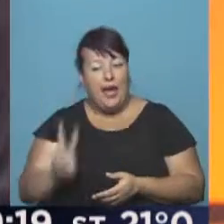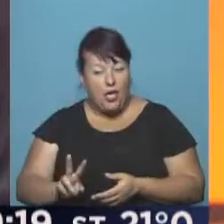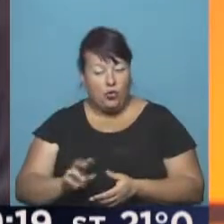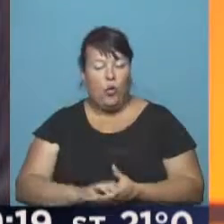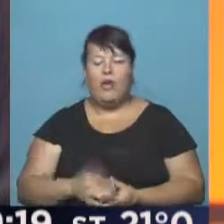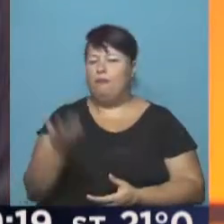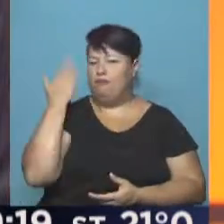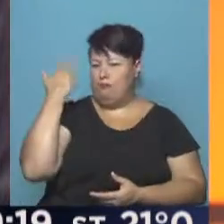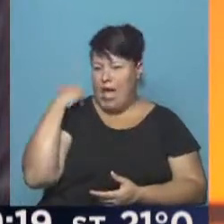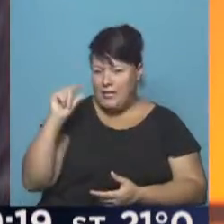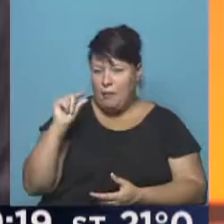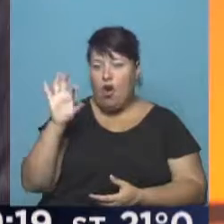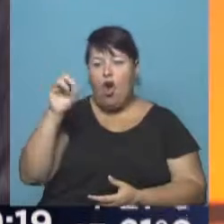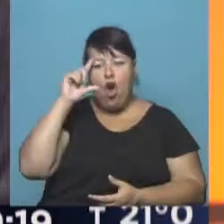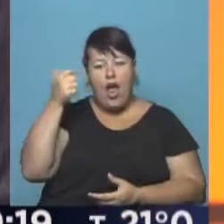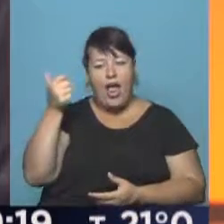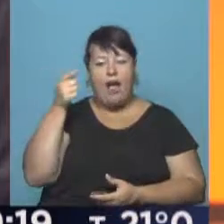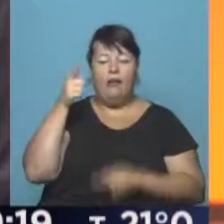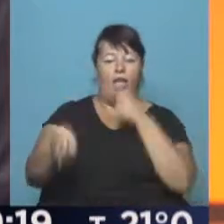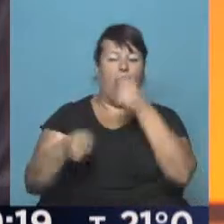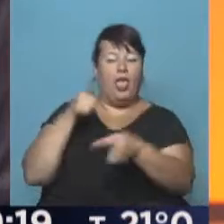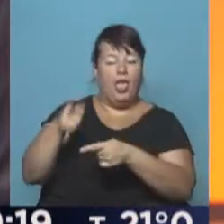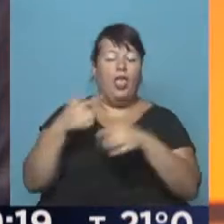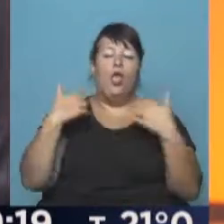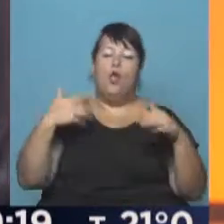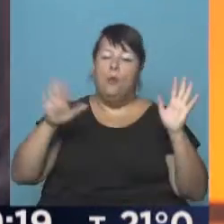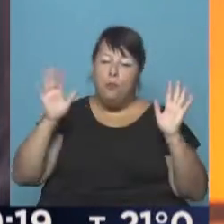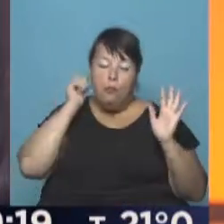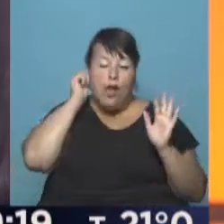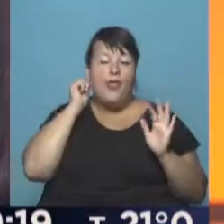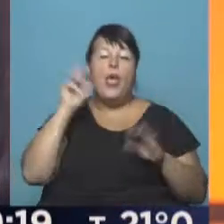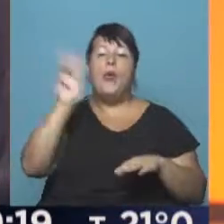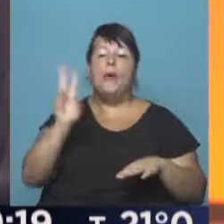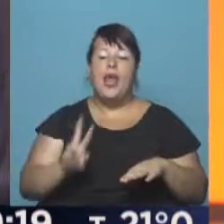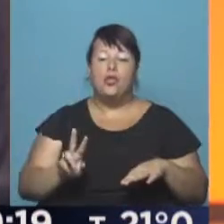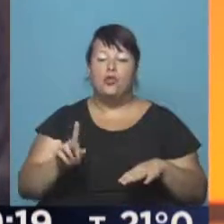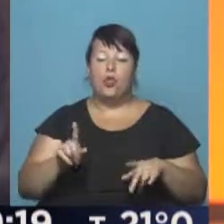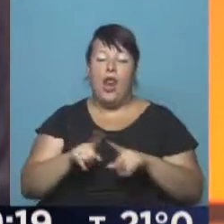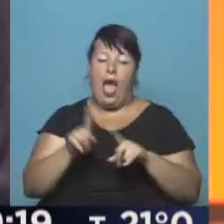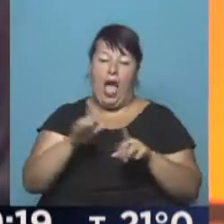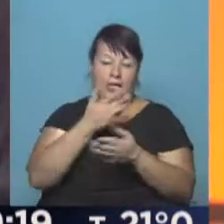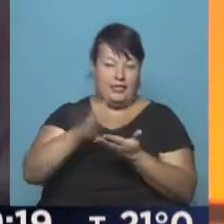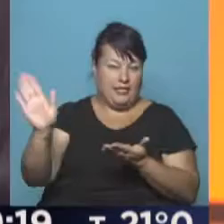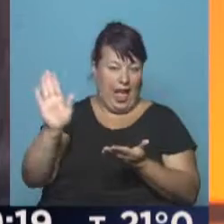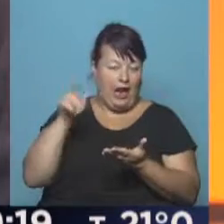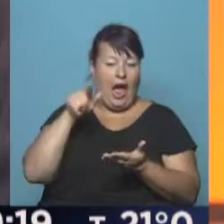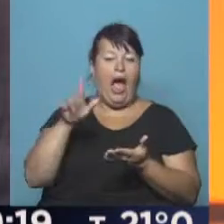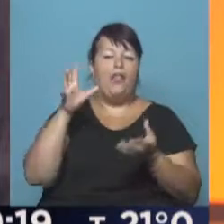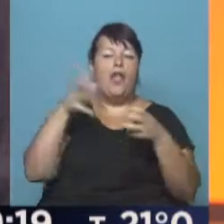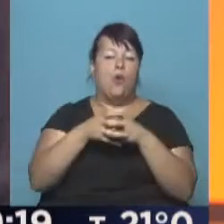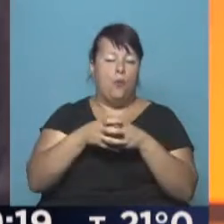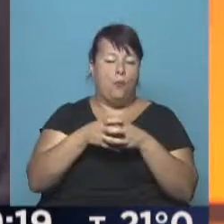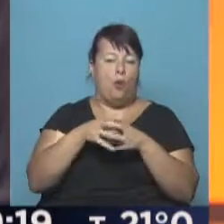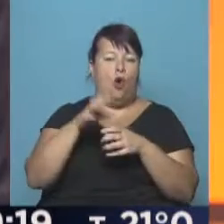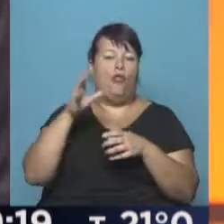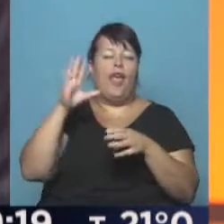En los últimos días la OEA ha señalado la posibilidad que Venezuela sea separada de la Organización